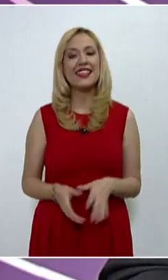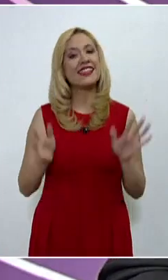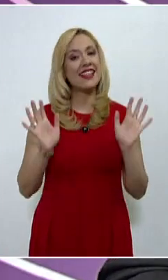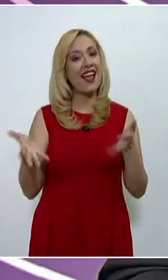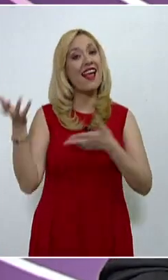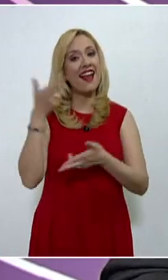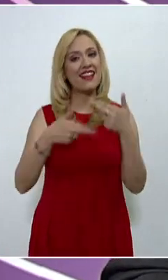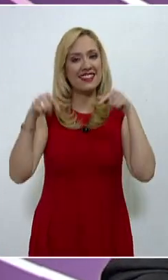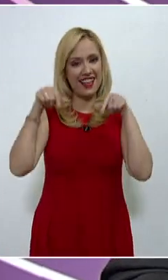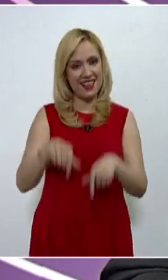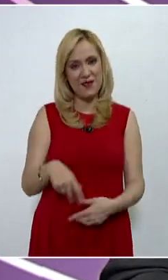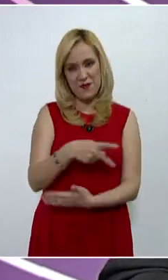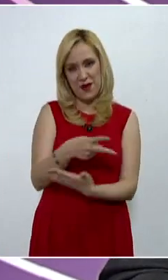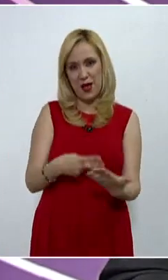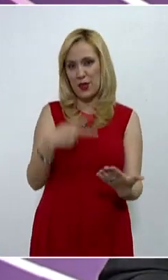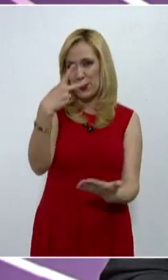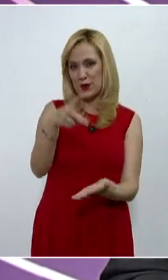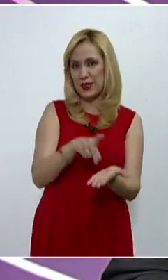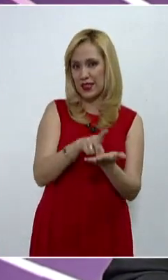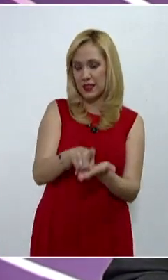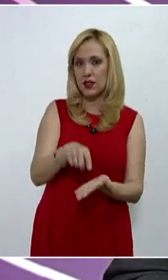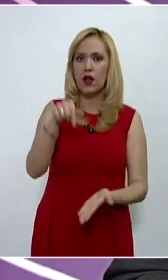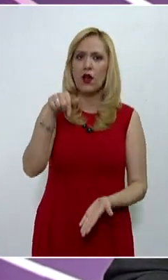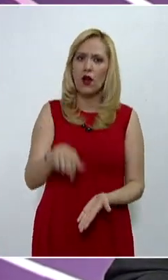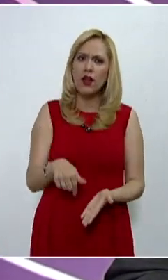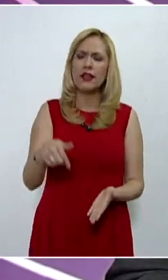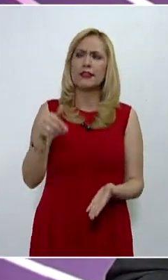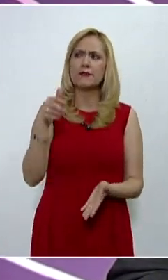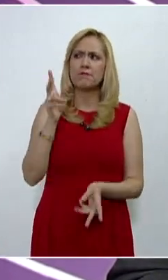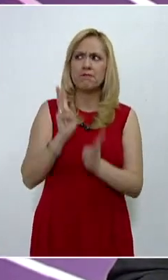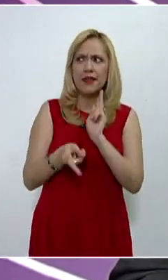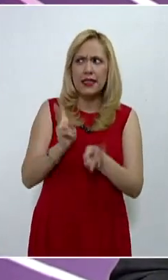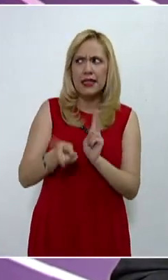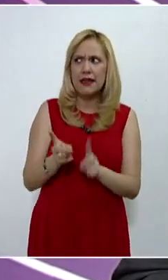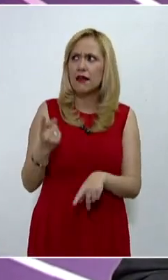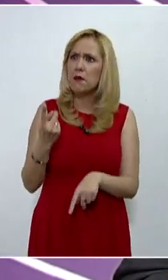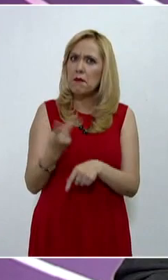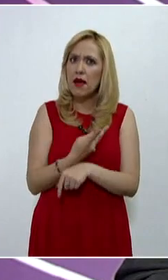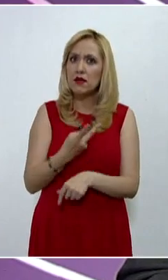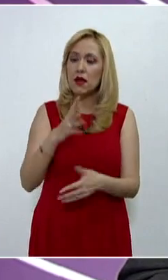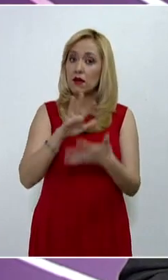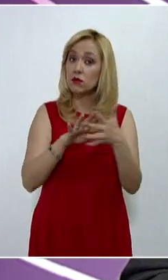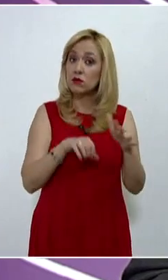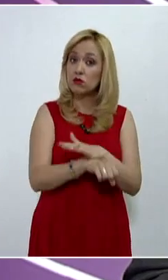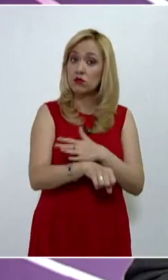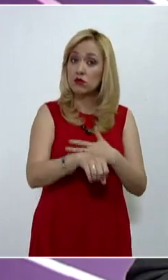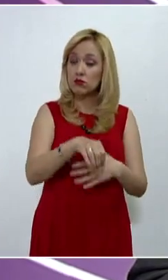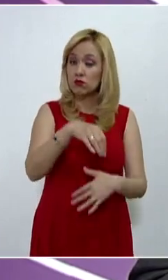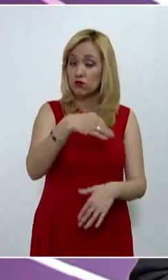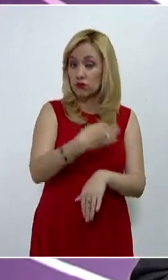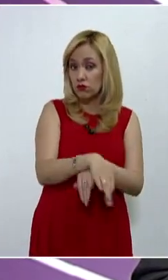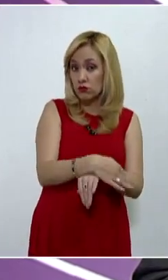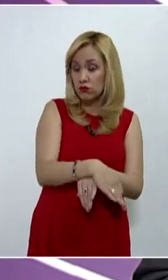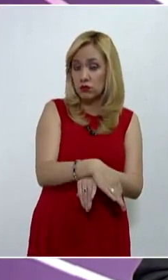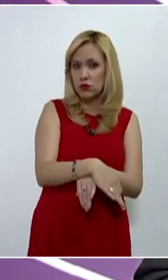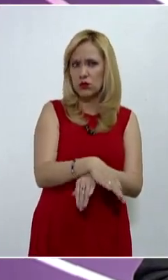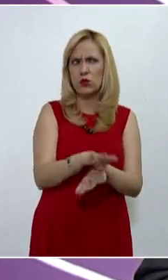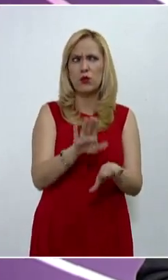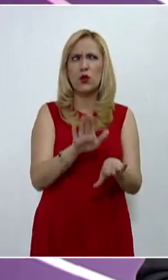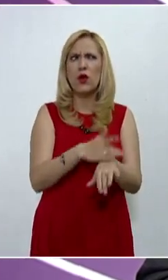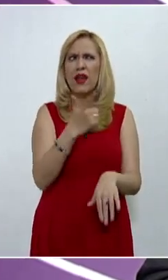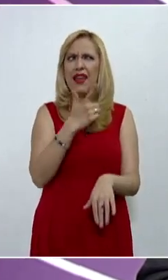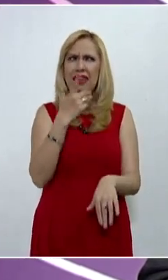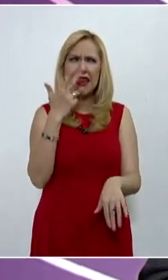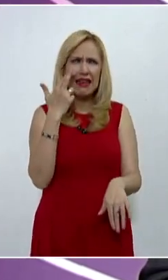Estamos de vuelta en Tus Derechos. Hoy conocemos un poco más el carácter de la prisión preventiva y por qué debe ser una medida extraordinaria